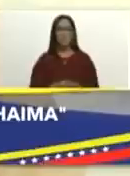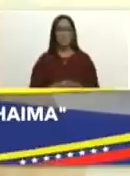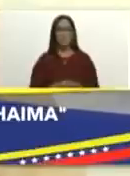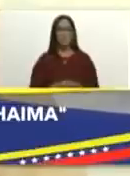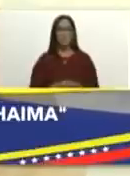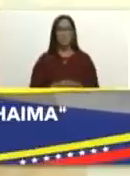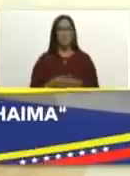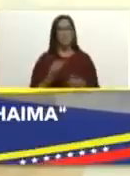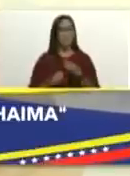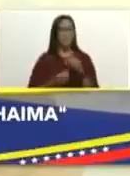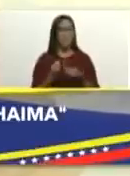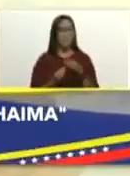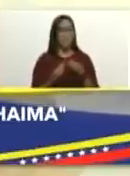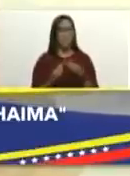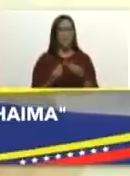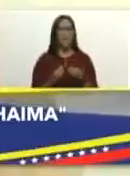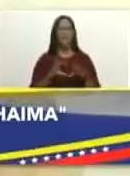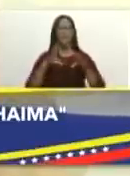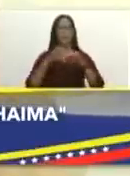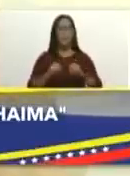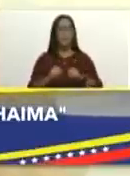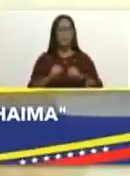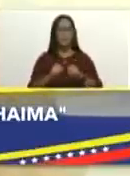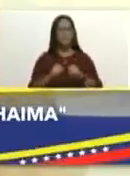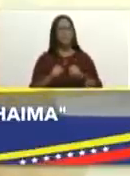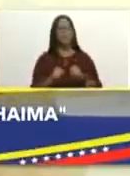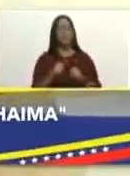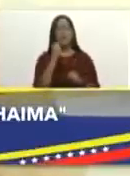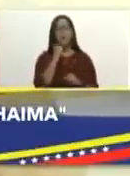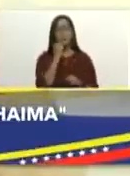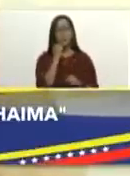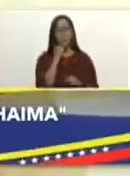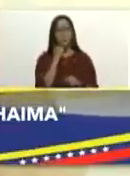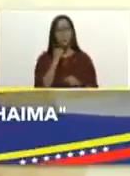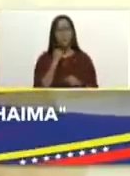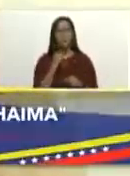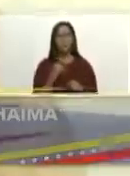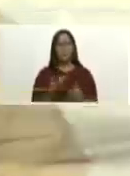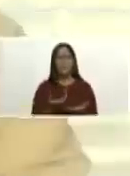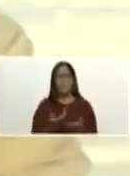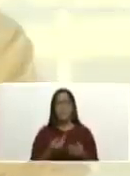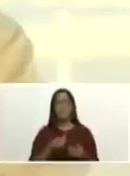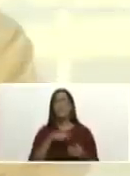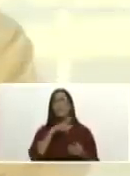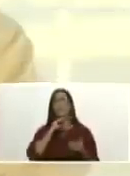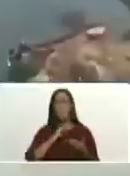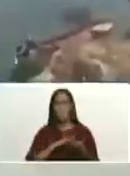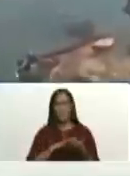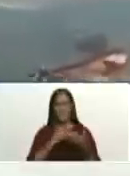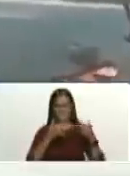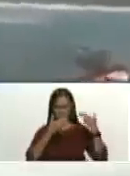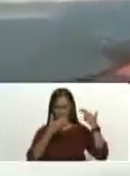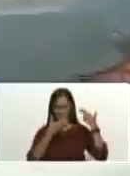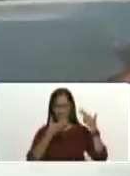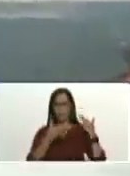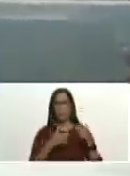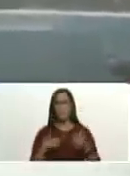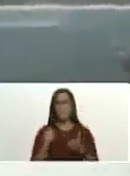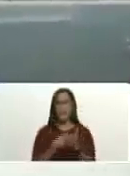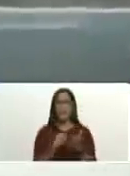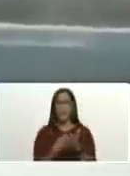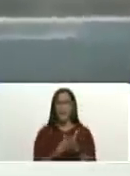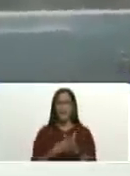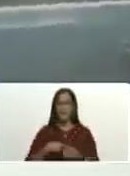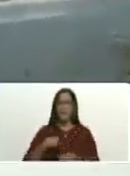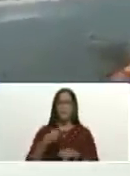pretendió ser una invasión mercenaria, preparada, entrenada y financiada por el gobierno